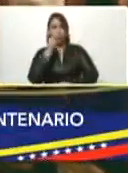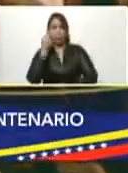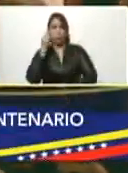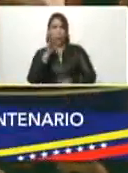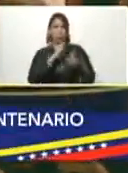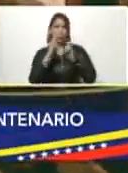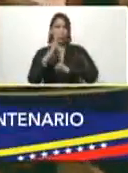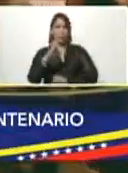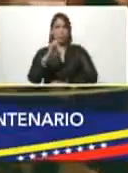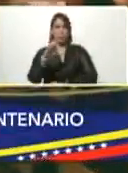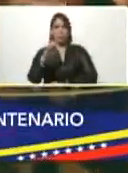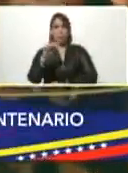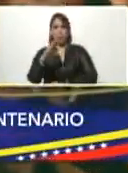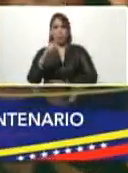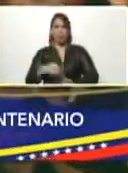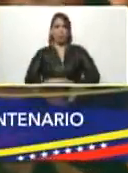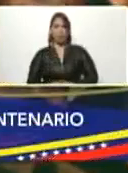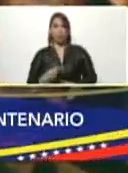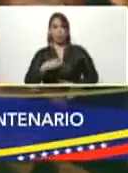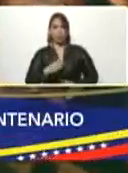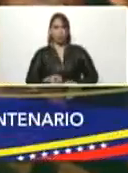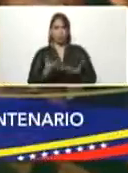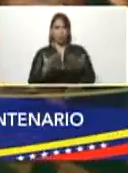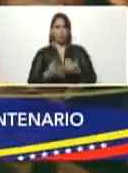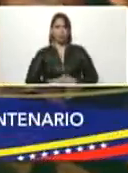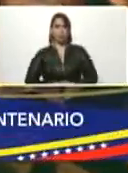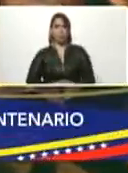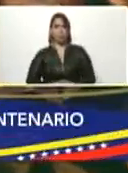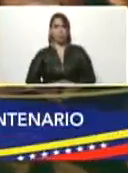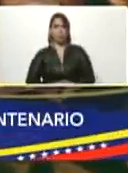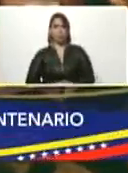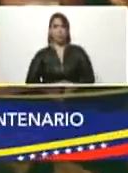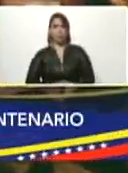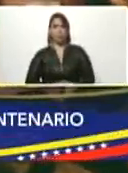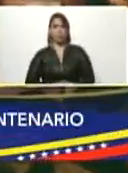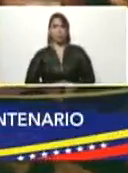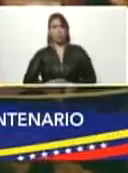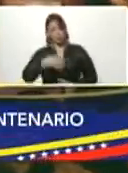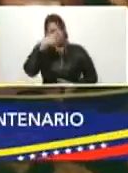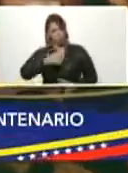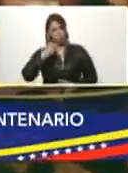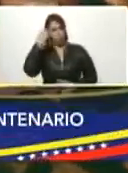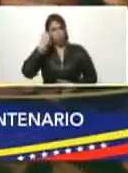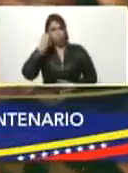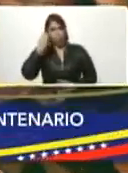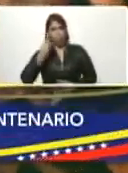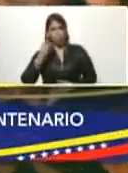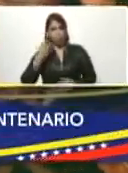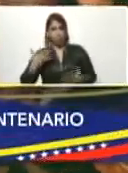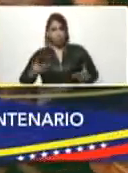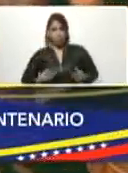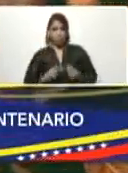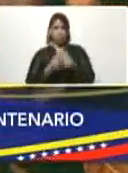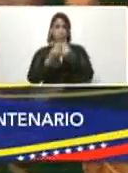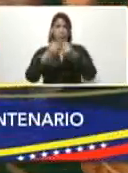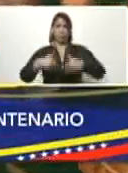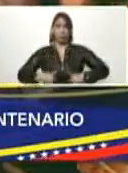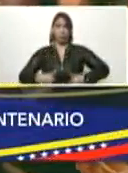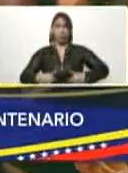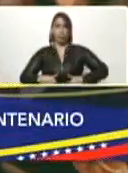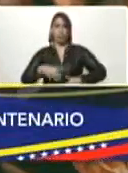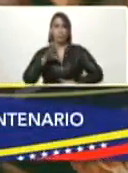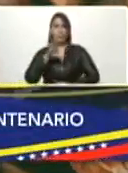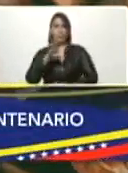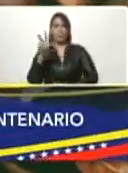de la CELAC. Llevamos hasta allí la postura de acompañar los esfuerzos de la región